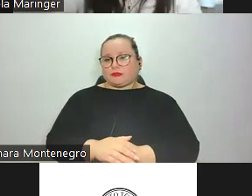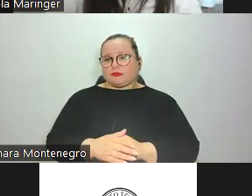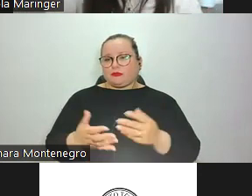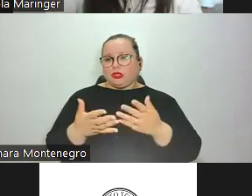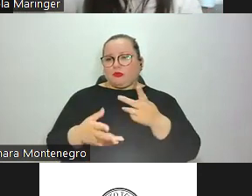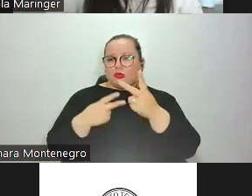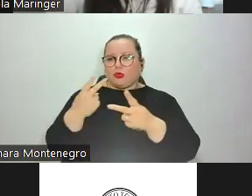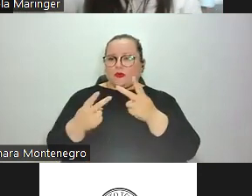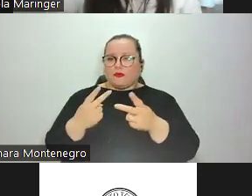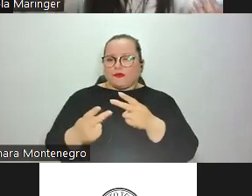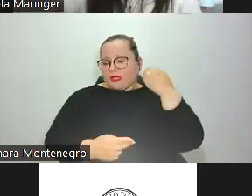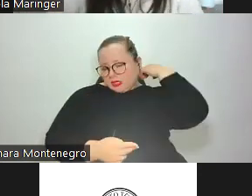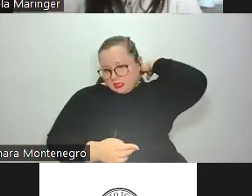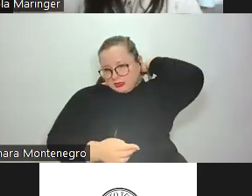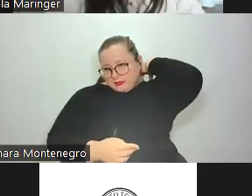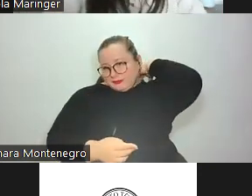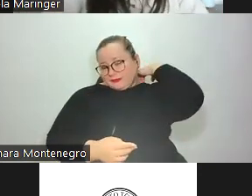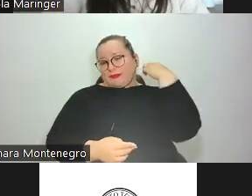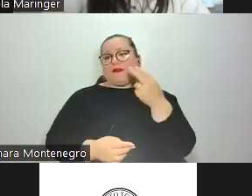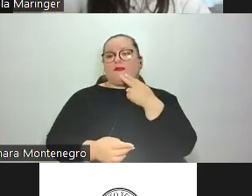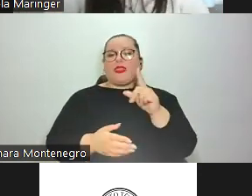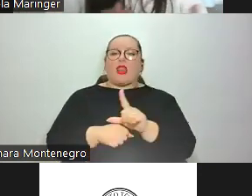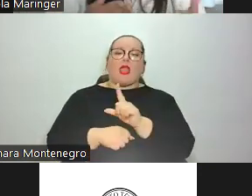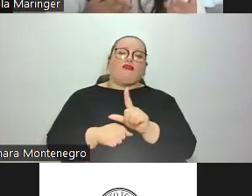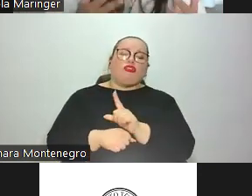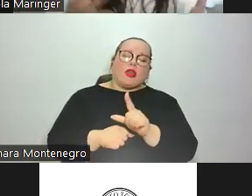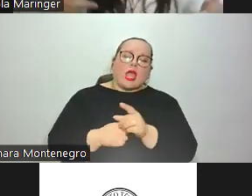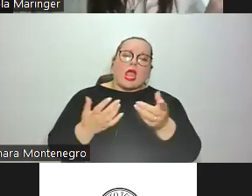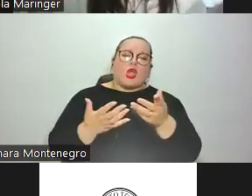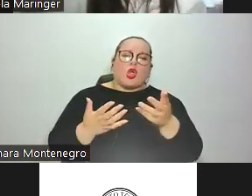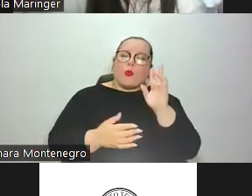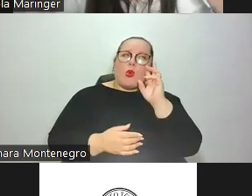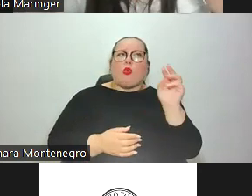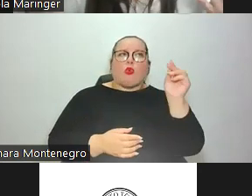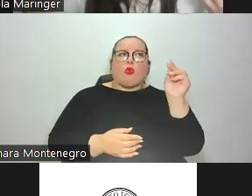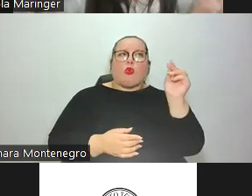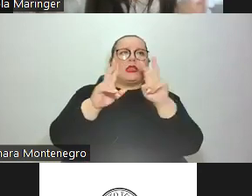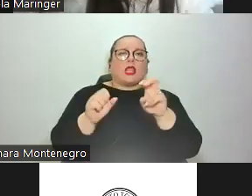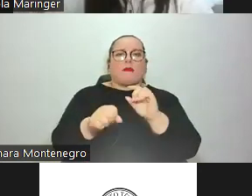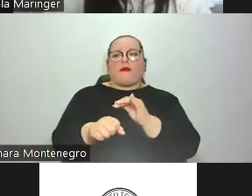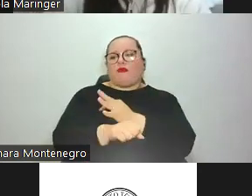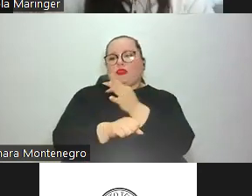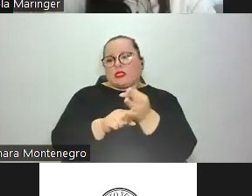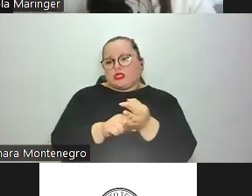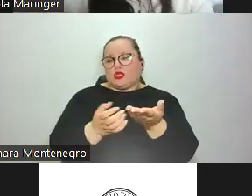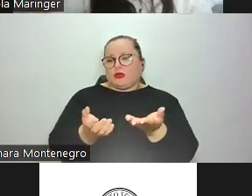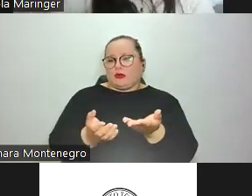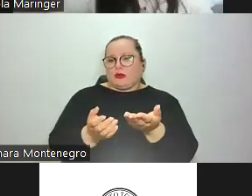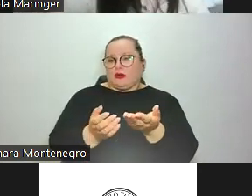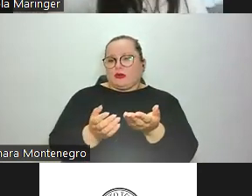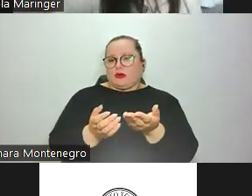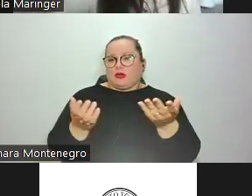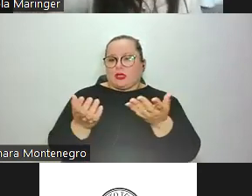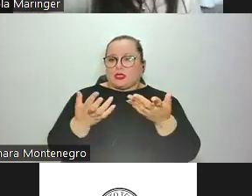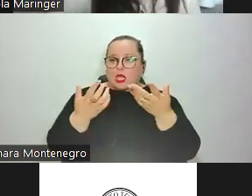por ejemplo, en tu vida laboral estas oportunidades? ¿Cómo se te ocurrió, por ejemplo, el tema de la fundación, que fue una oportunidad